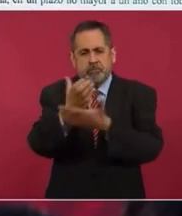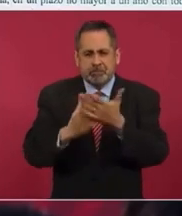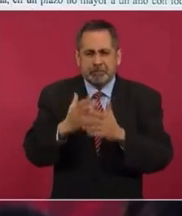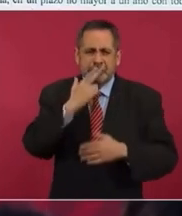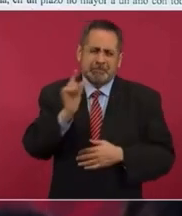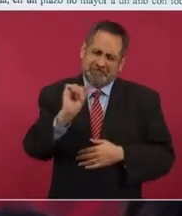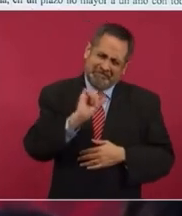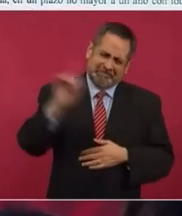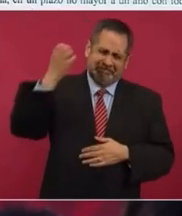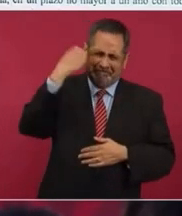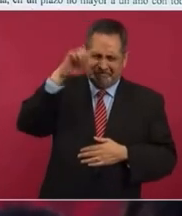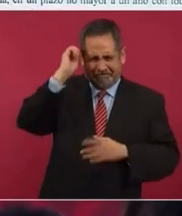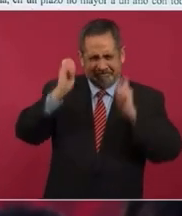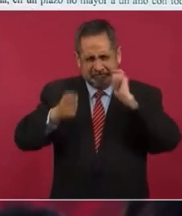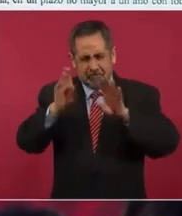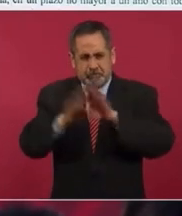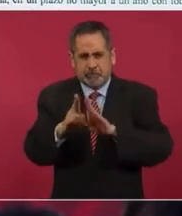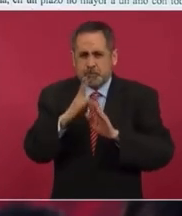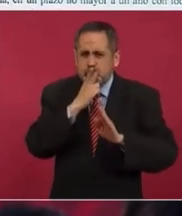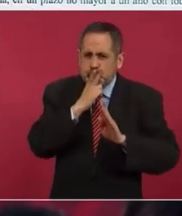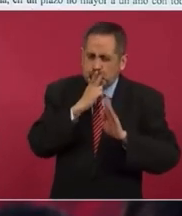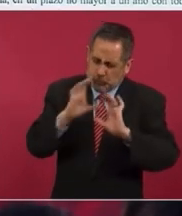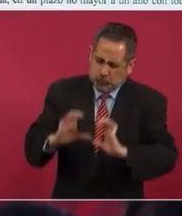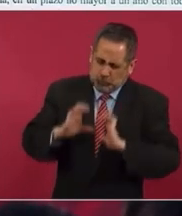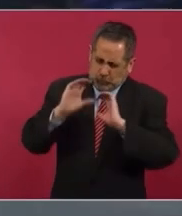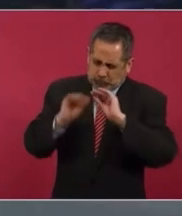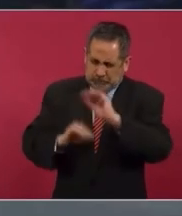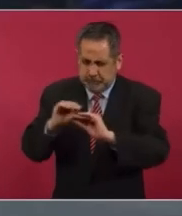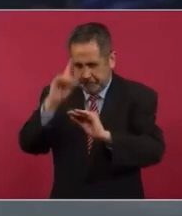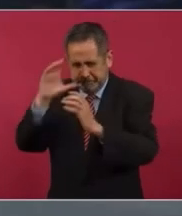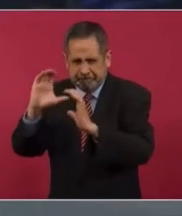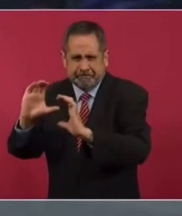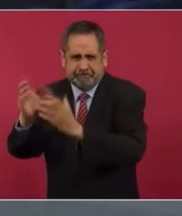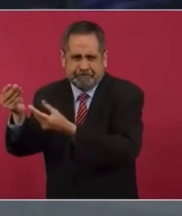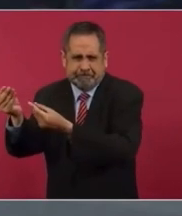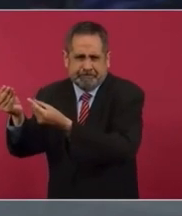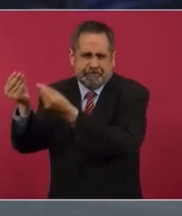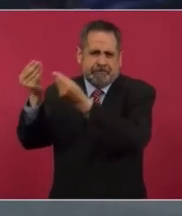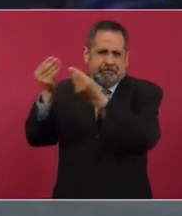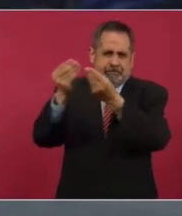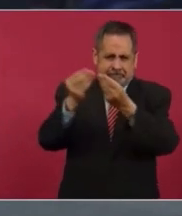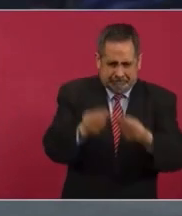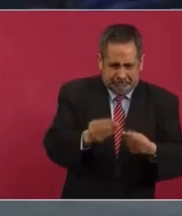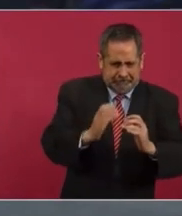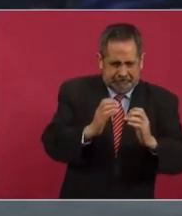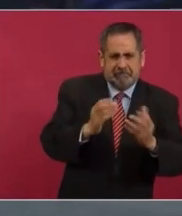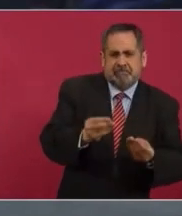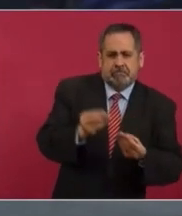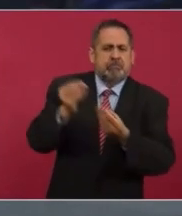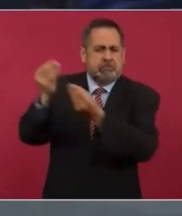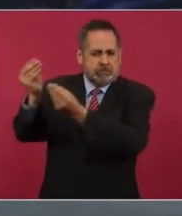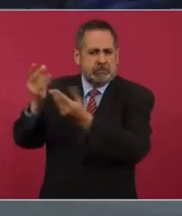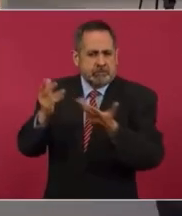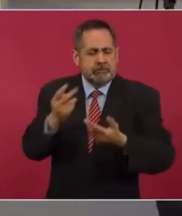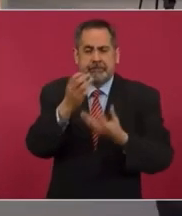mejores especialistas en materia de conservación y traslado de objetos históricos.